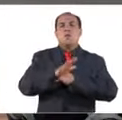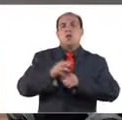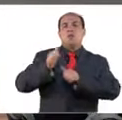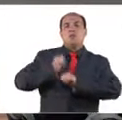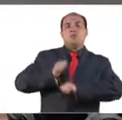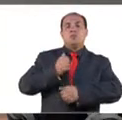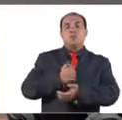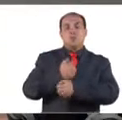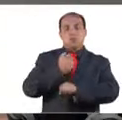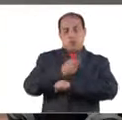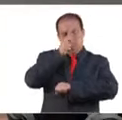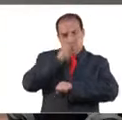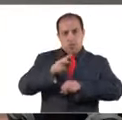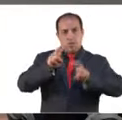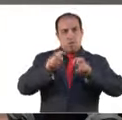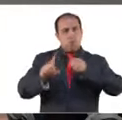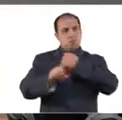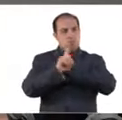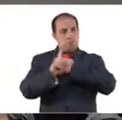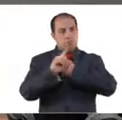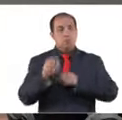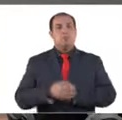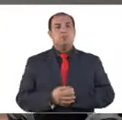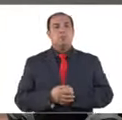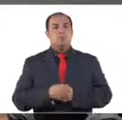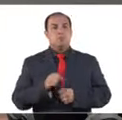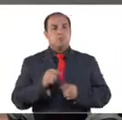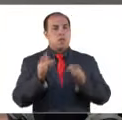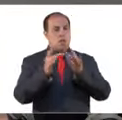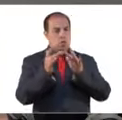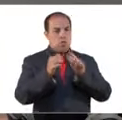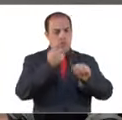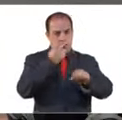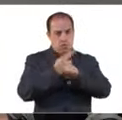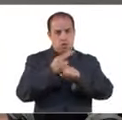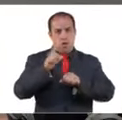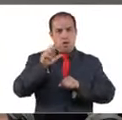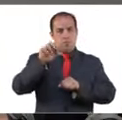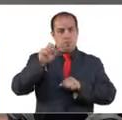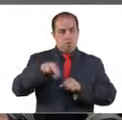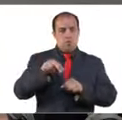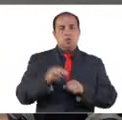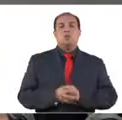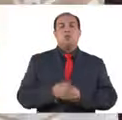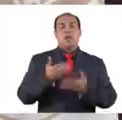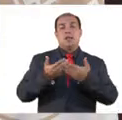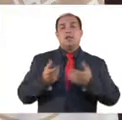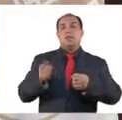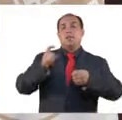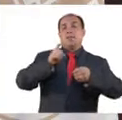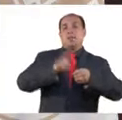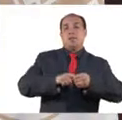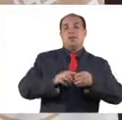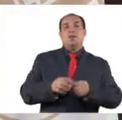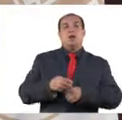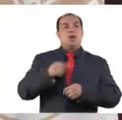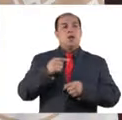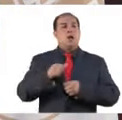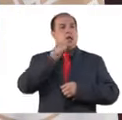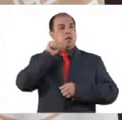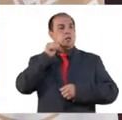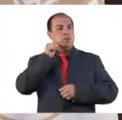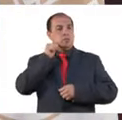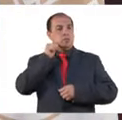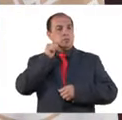estado en contacto con el secretario Limón del Estado de México. De hecho, antes de entrar a la conferencia de prensa, hablé con él y justo me dijo que ayer tuvieron